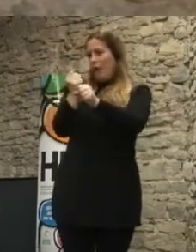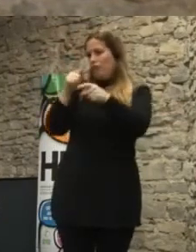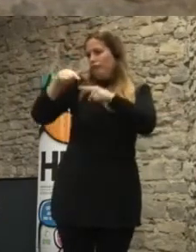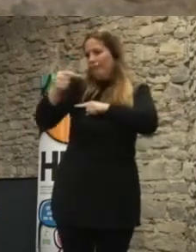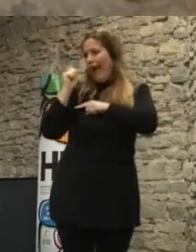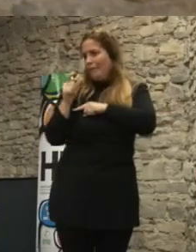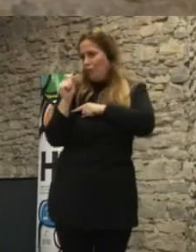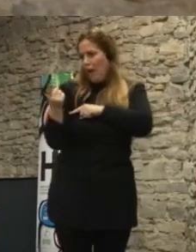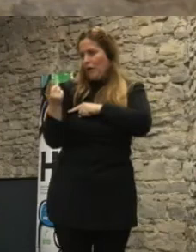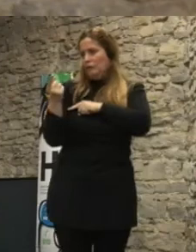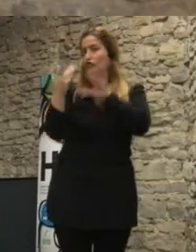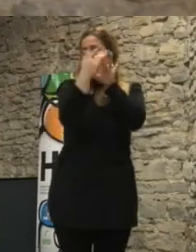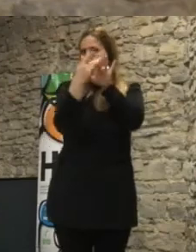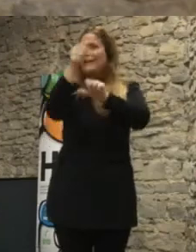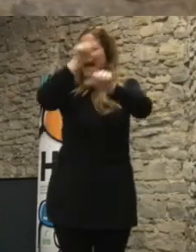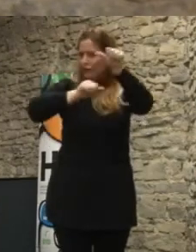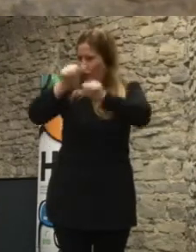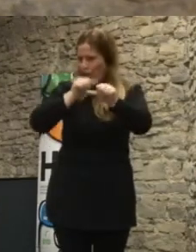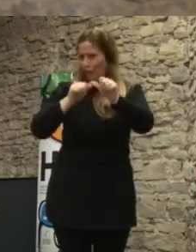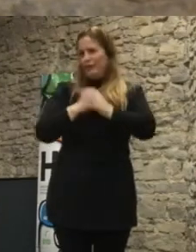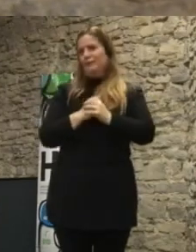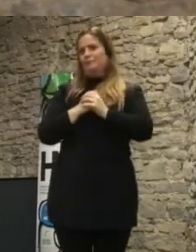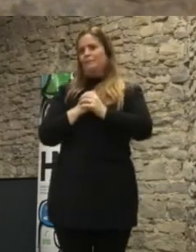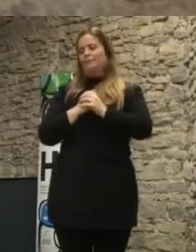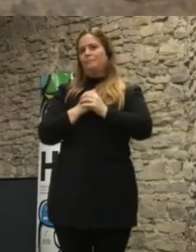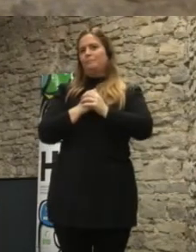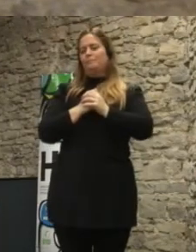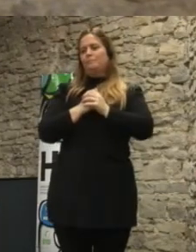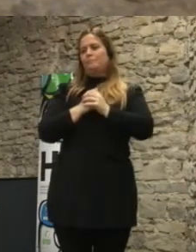las asociaciones y con el mundo asociativo, ¿no? Entonces,